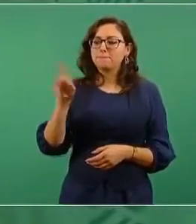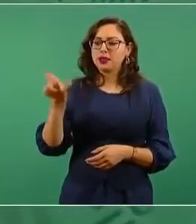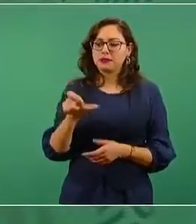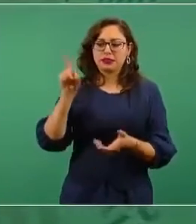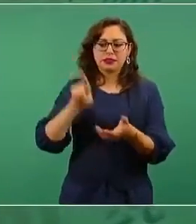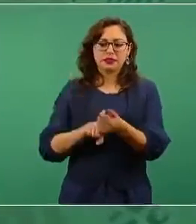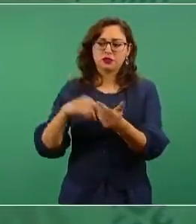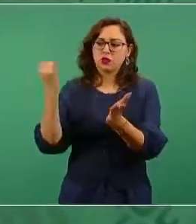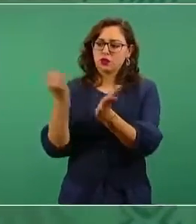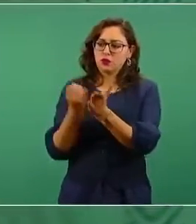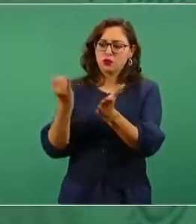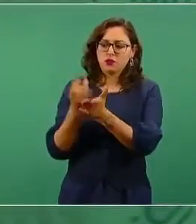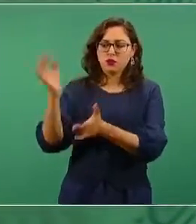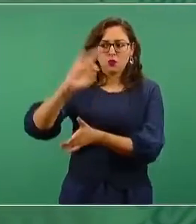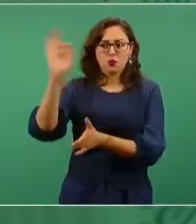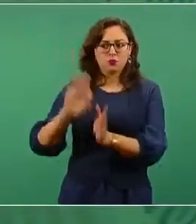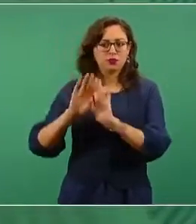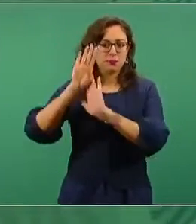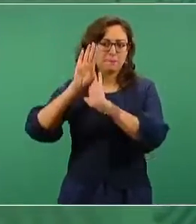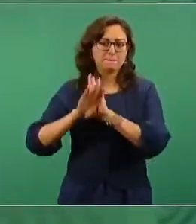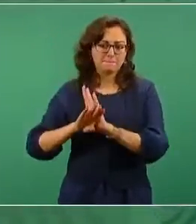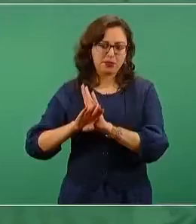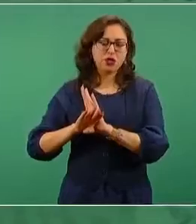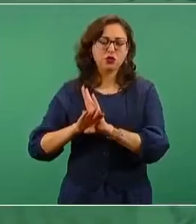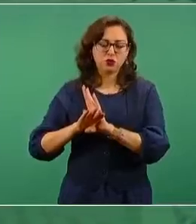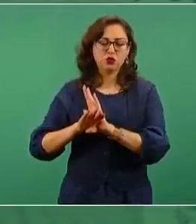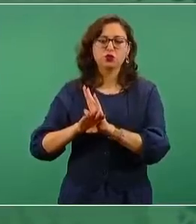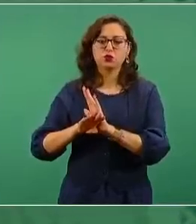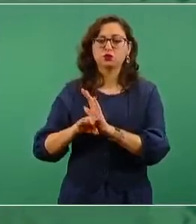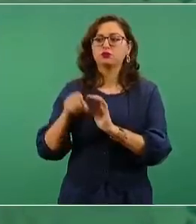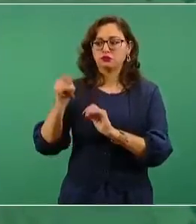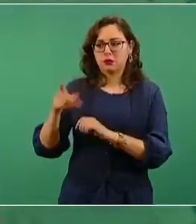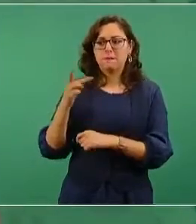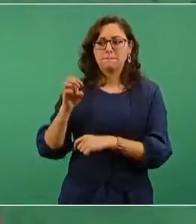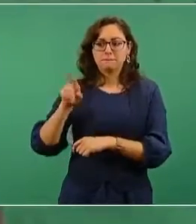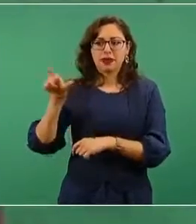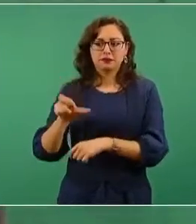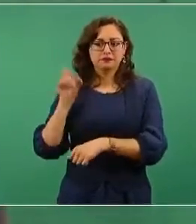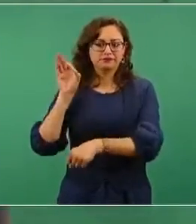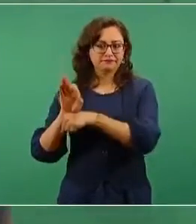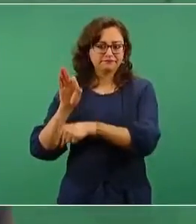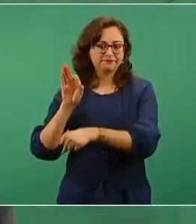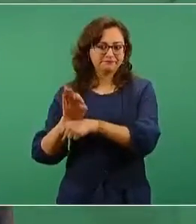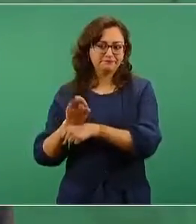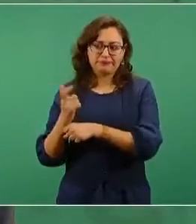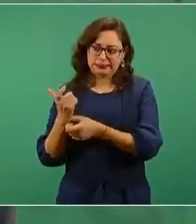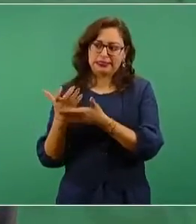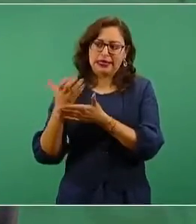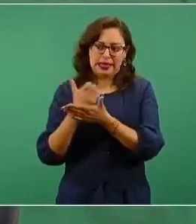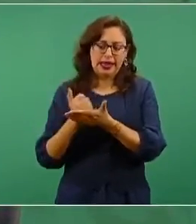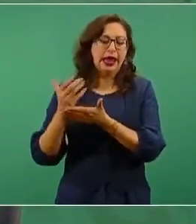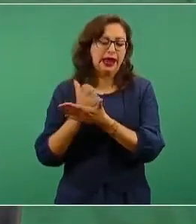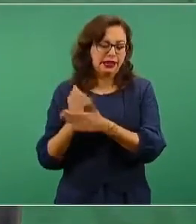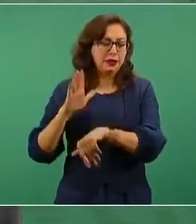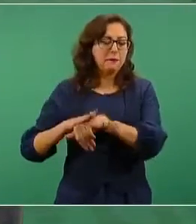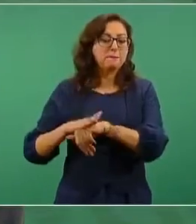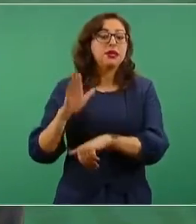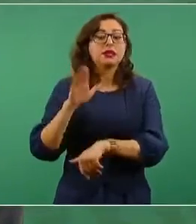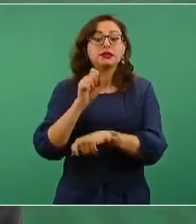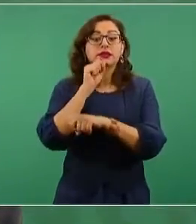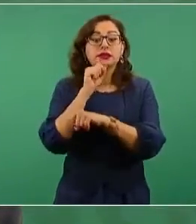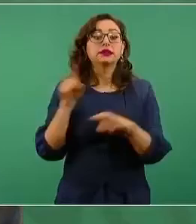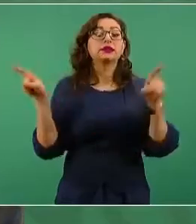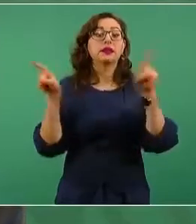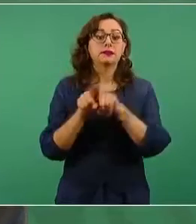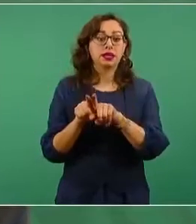Pemex para que tenga más recursos, pero además se le